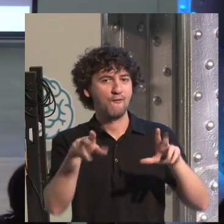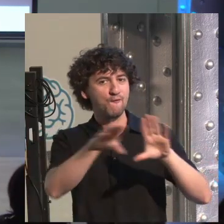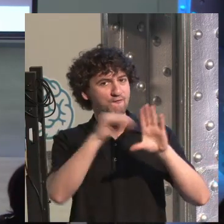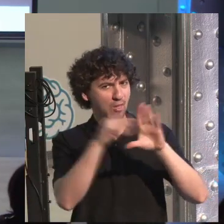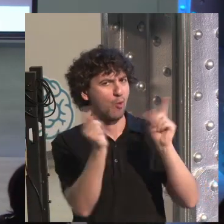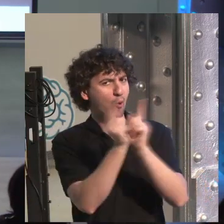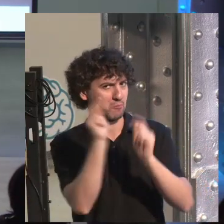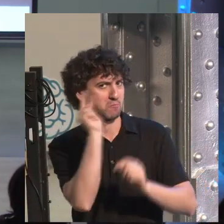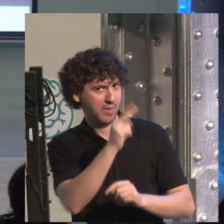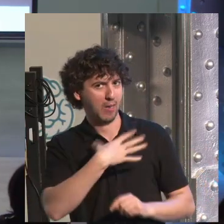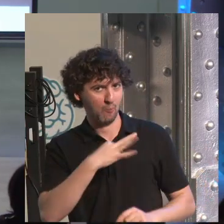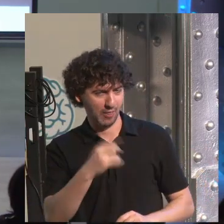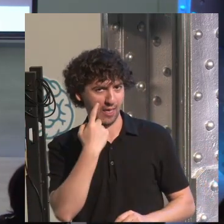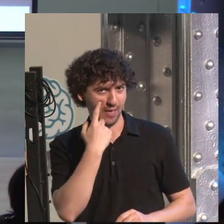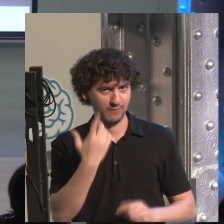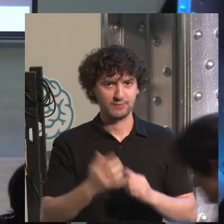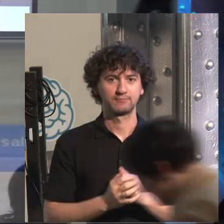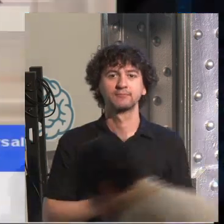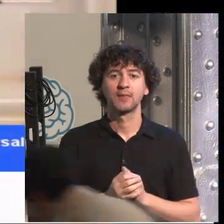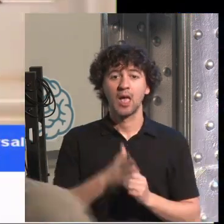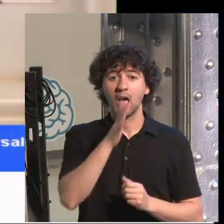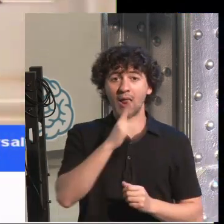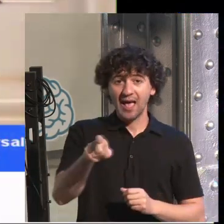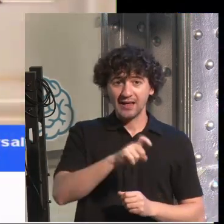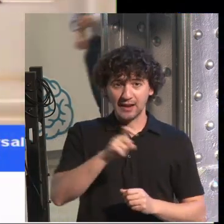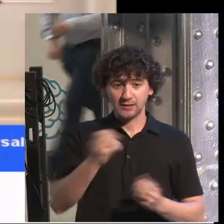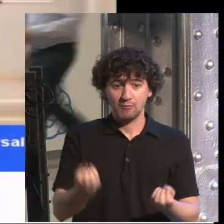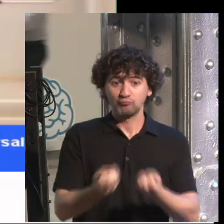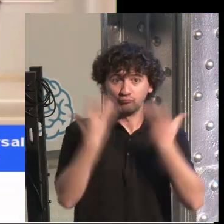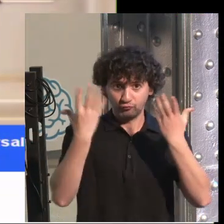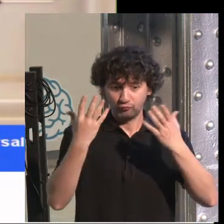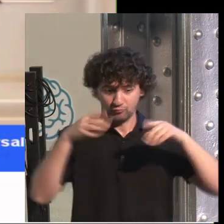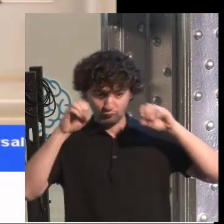está activo y entonces la rata está haciendo este movimiento circular.